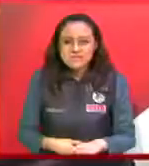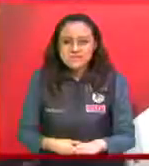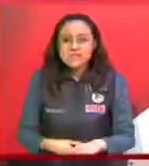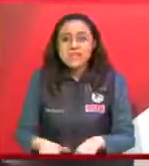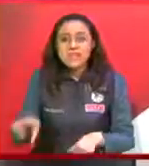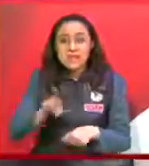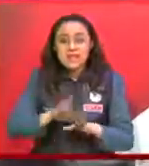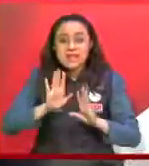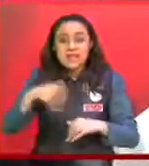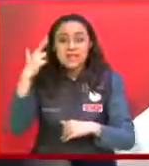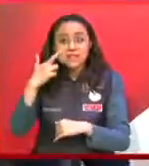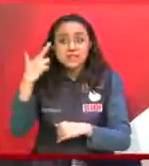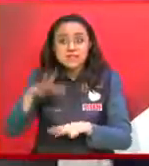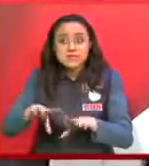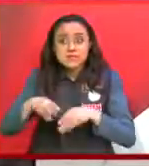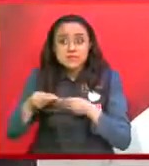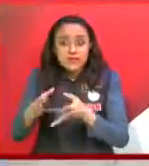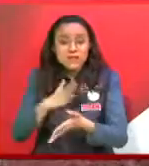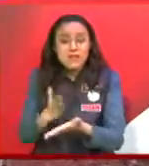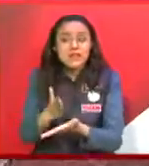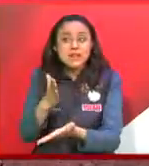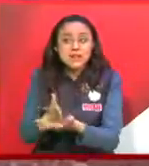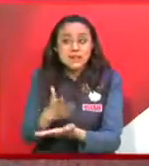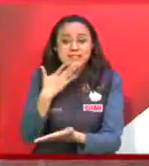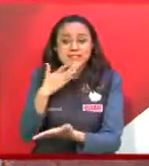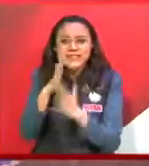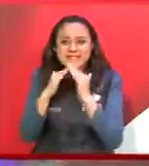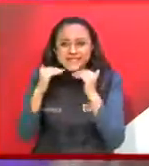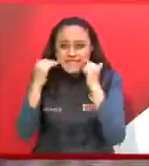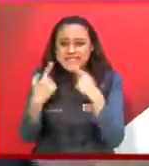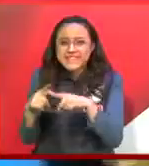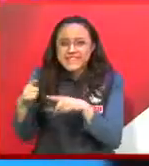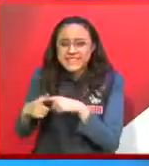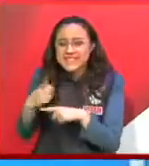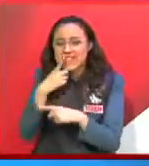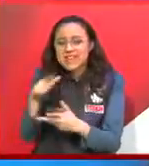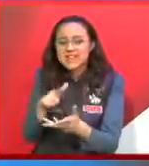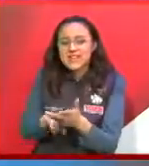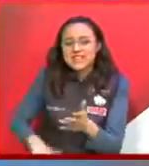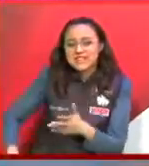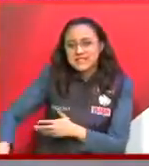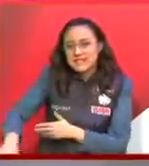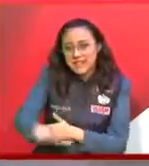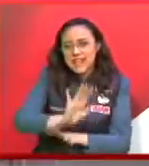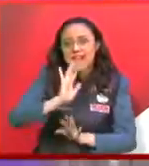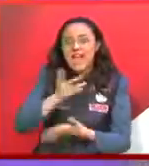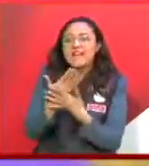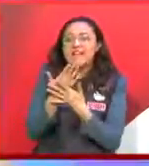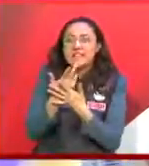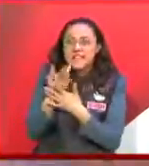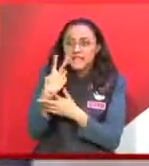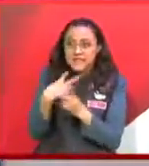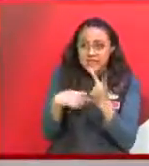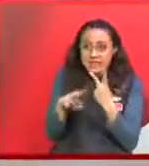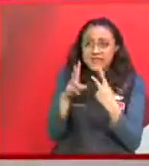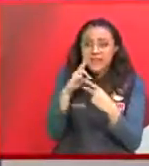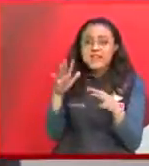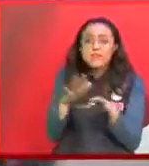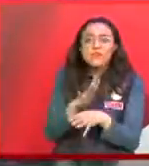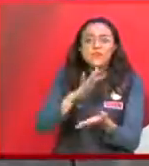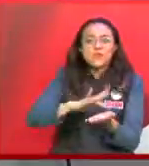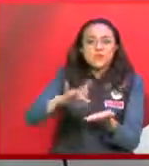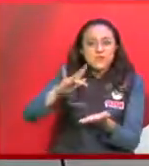El gran día de los Reyes Magos llegó y las ilusiones de cientos de niños de la comarca lagunera se hicieron realidad gracias al apoyo que